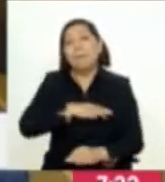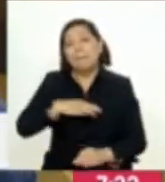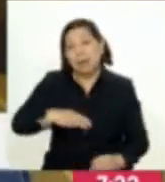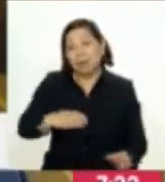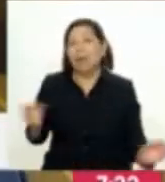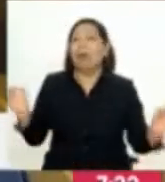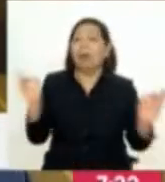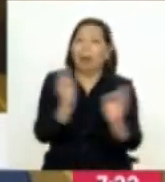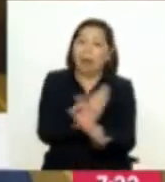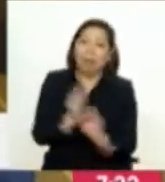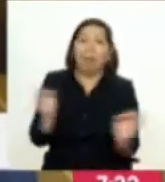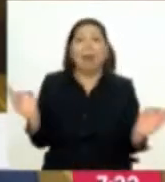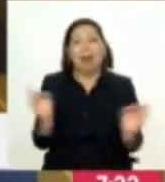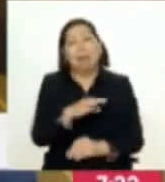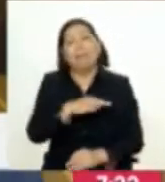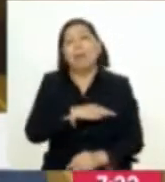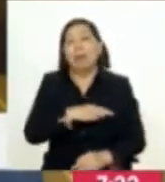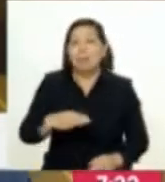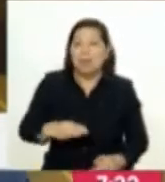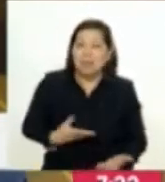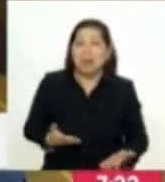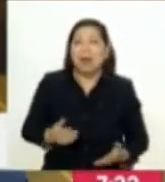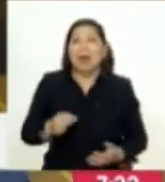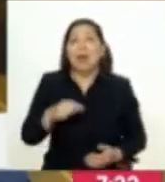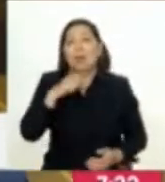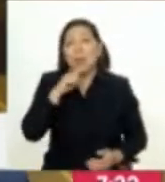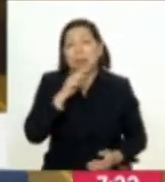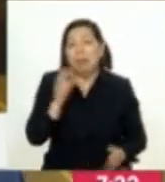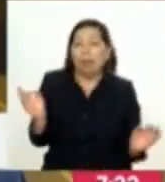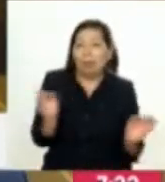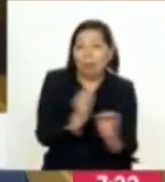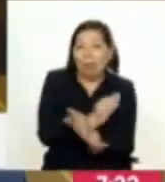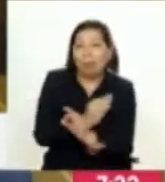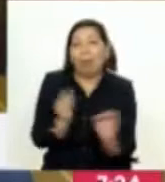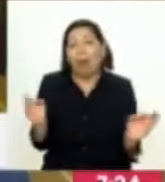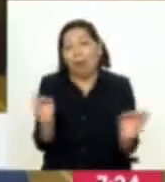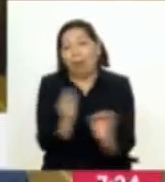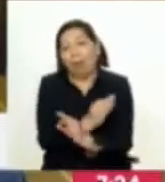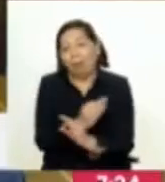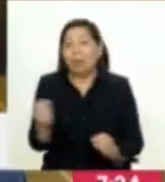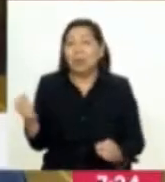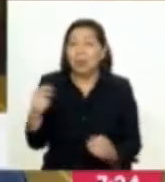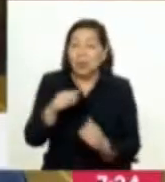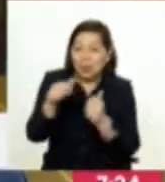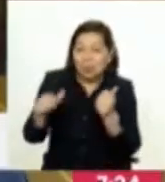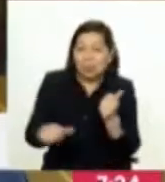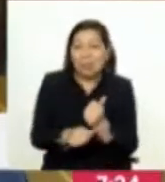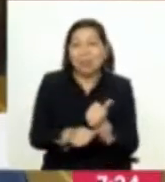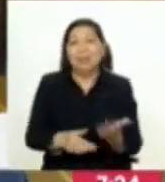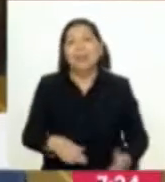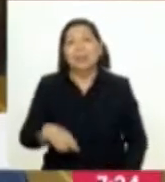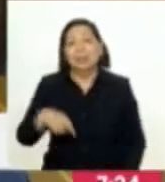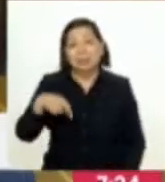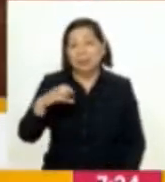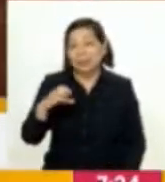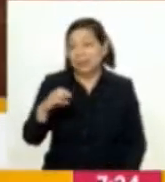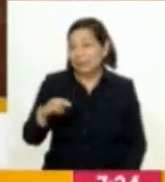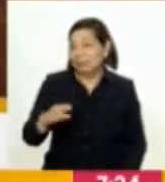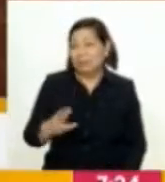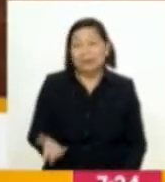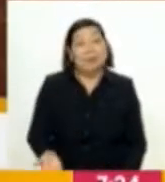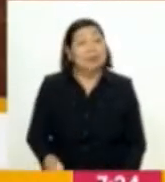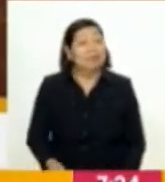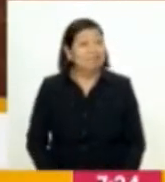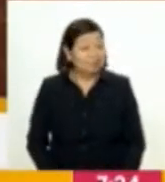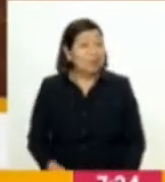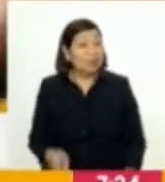ministros y detrás del cambio del ministro o la ministra vienen los cambios de los viceministros. Bueno, PCM es fundamental en ese